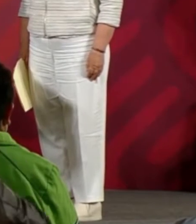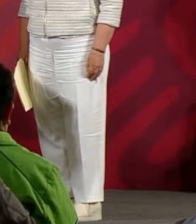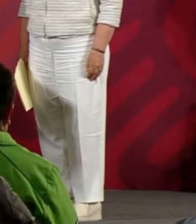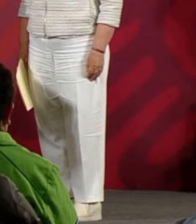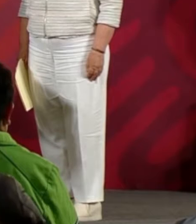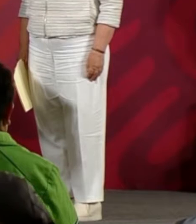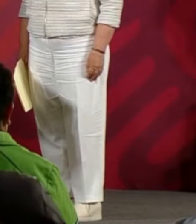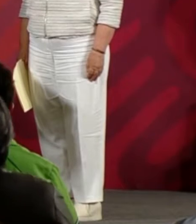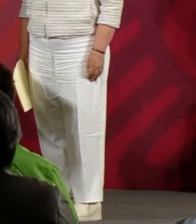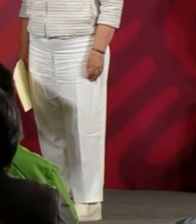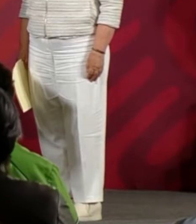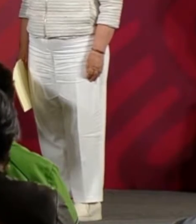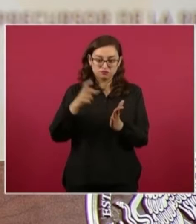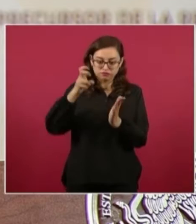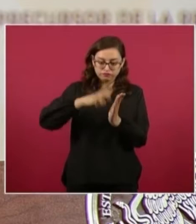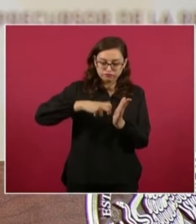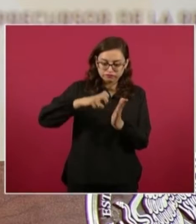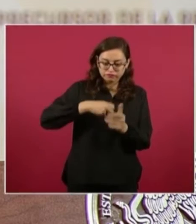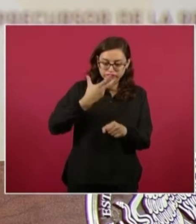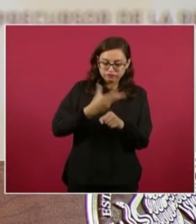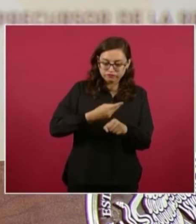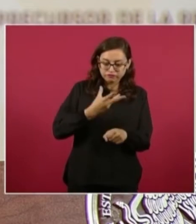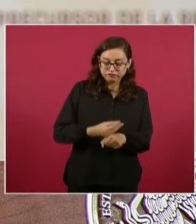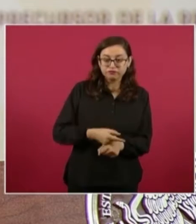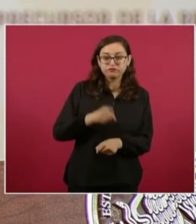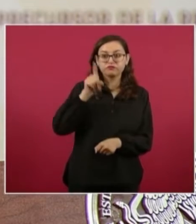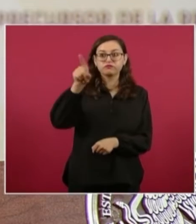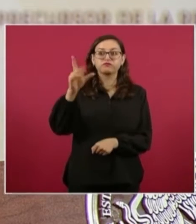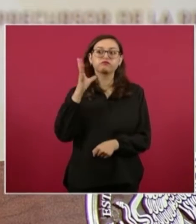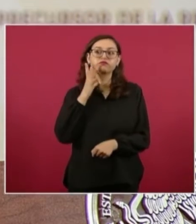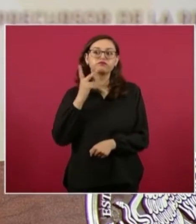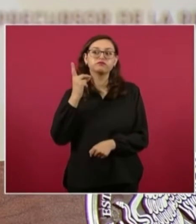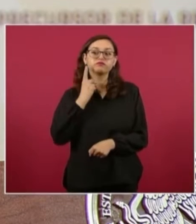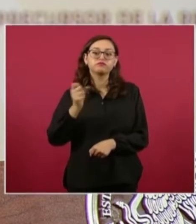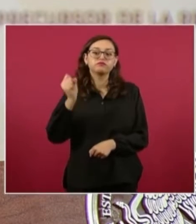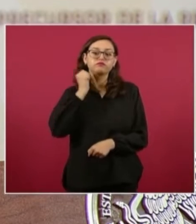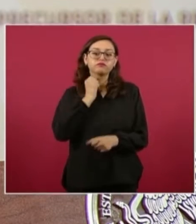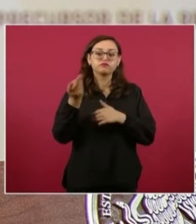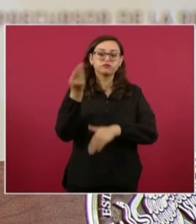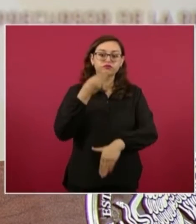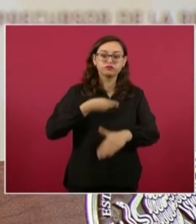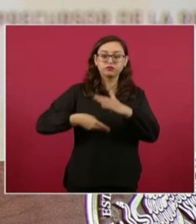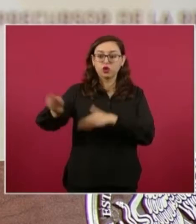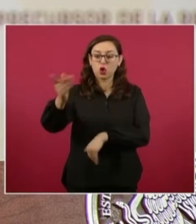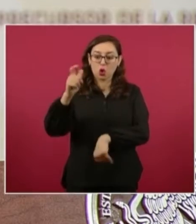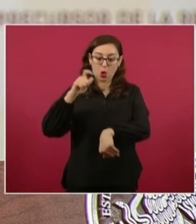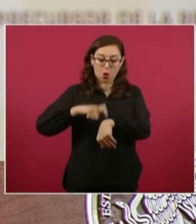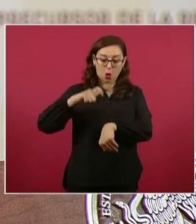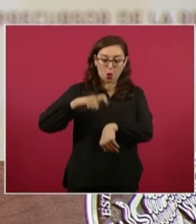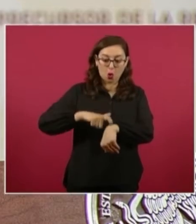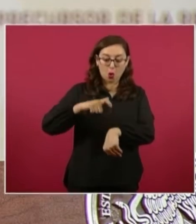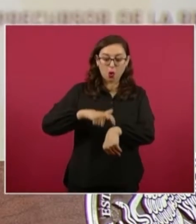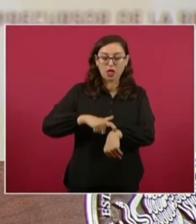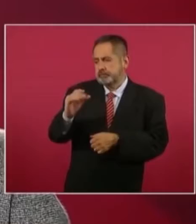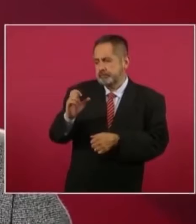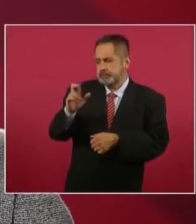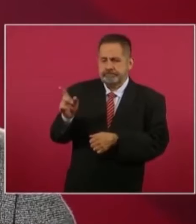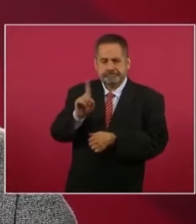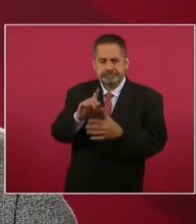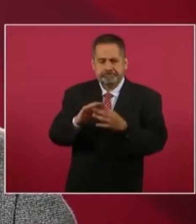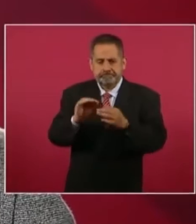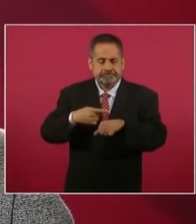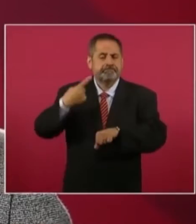Ernesto Zedillo. Desde Palacio Nacional, el mandatario de la Nación dio a conocer que la secretaria de Energía,